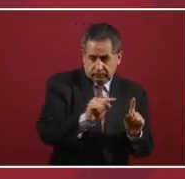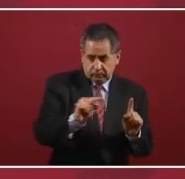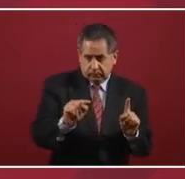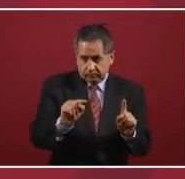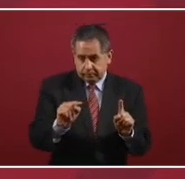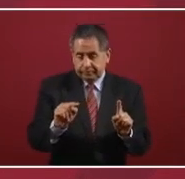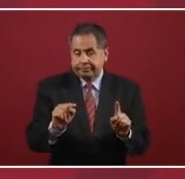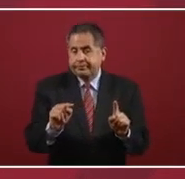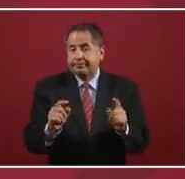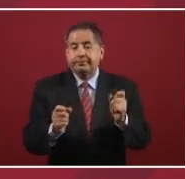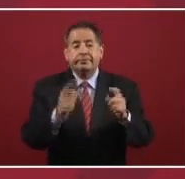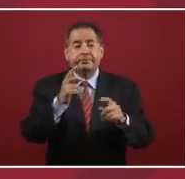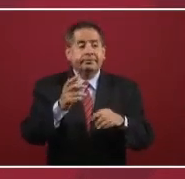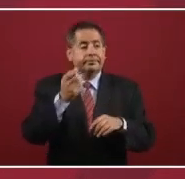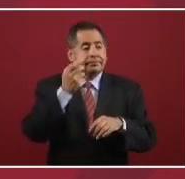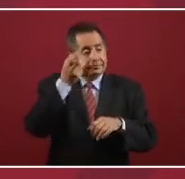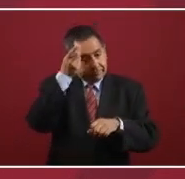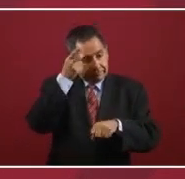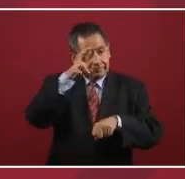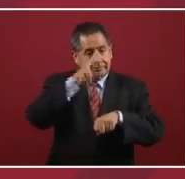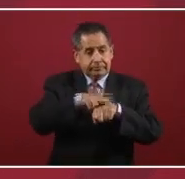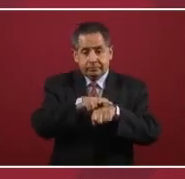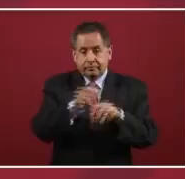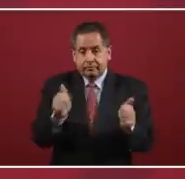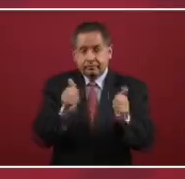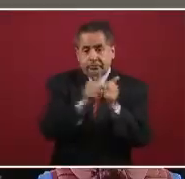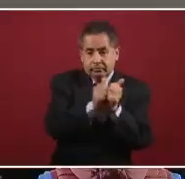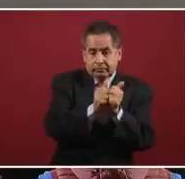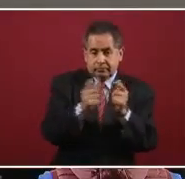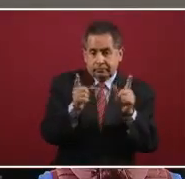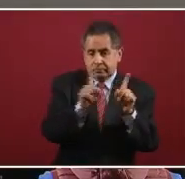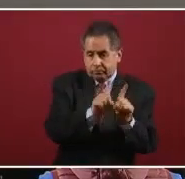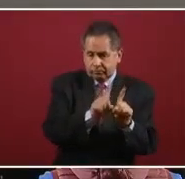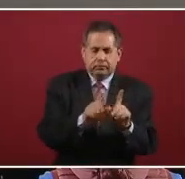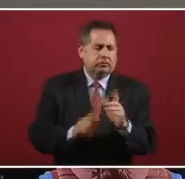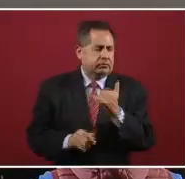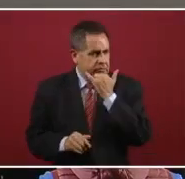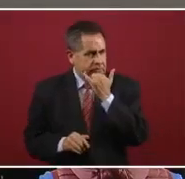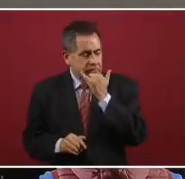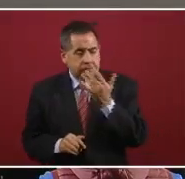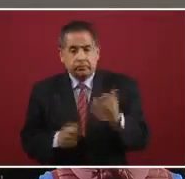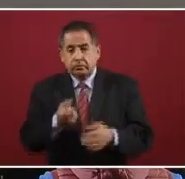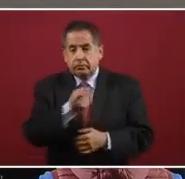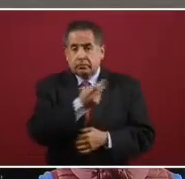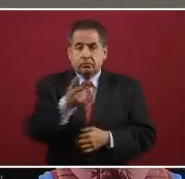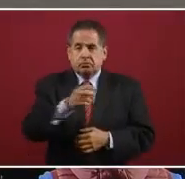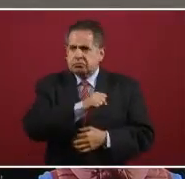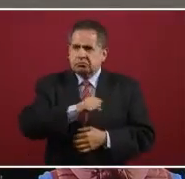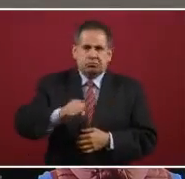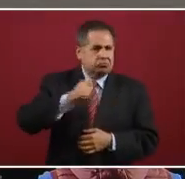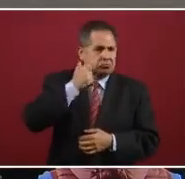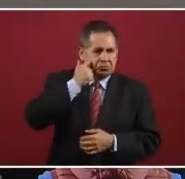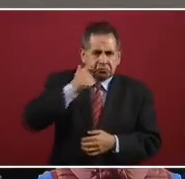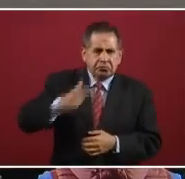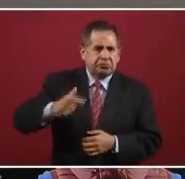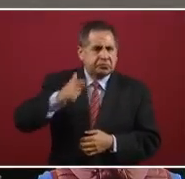las llamadas direcciones adjuntas, porque hay una resistencia